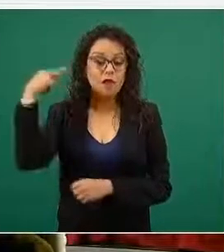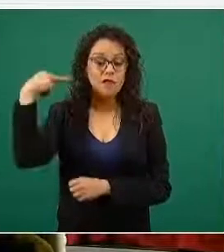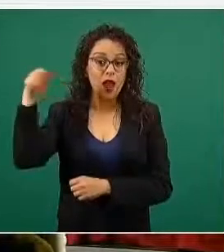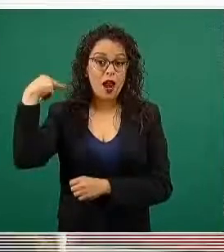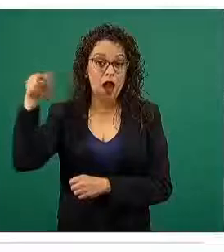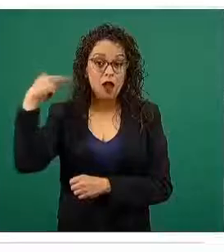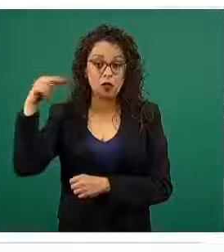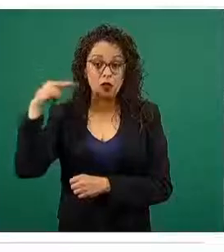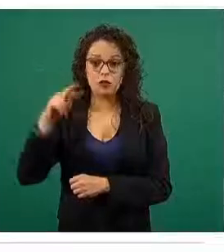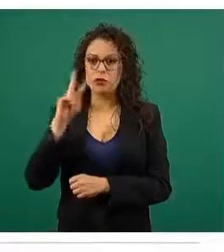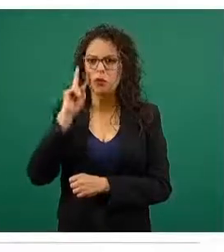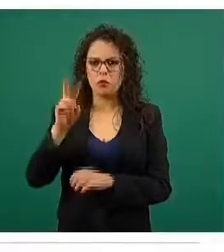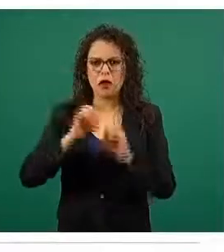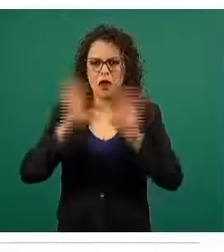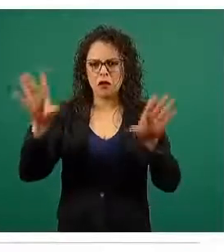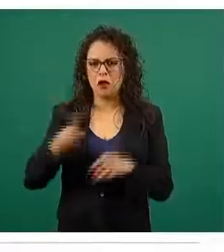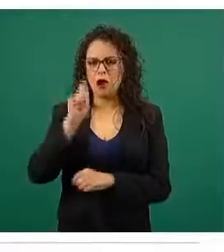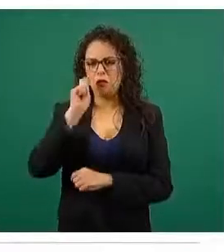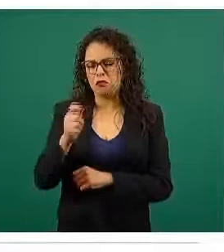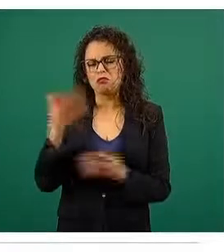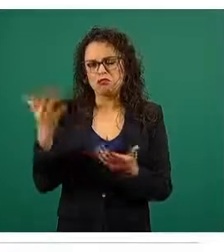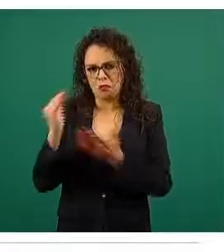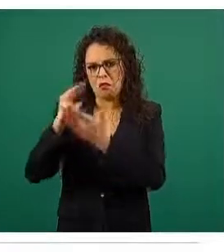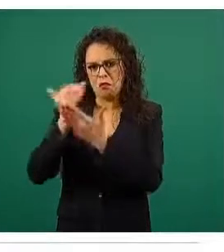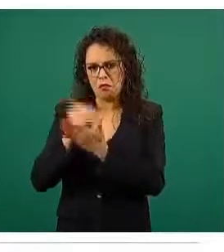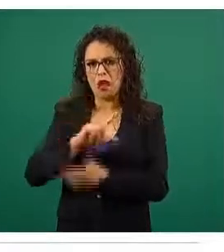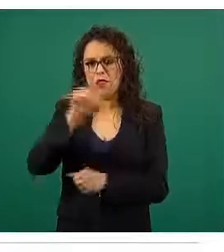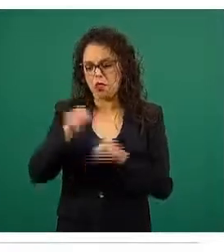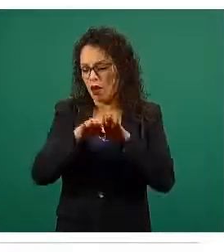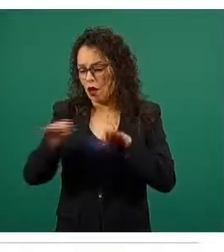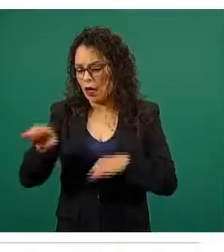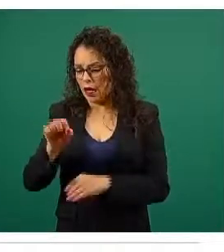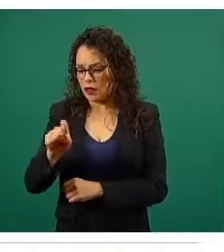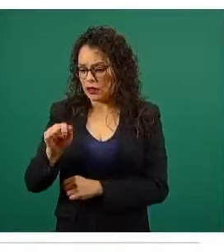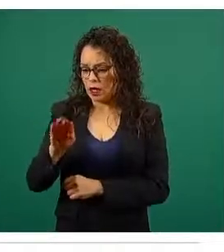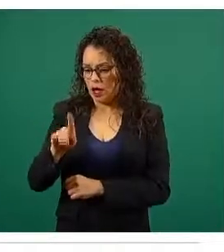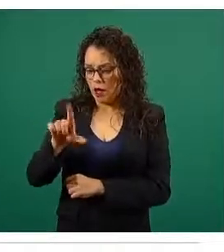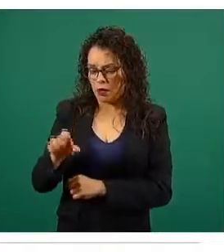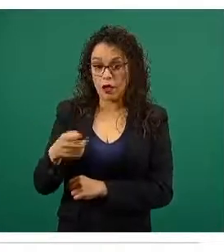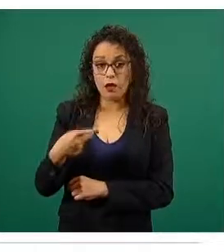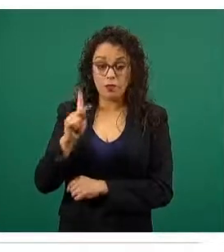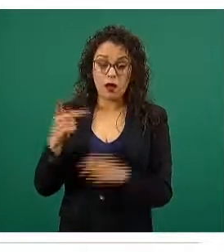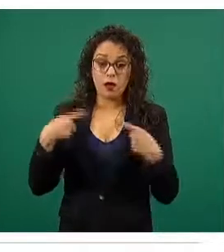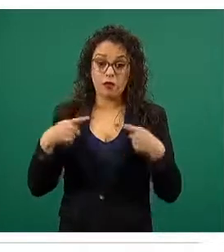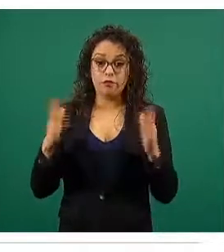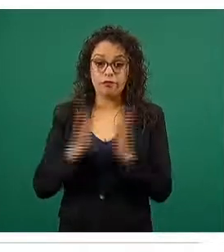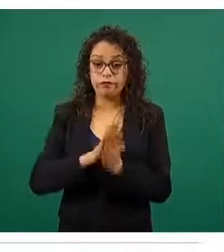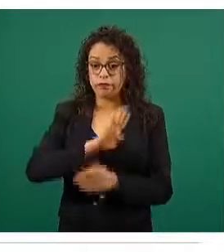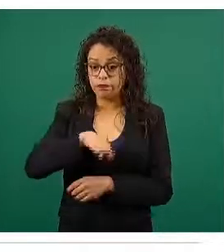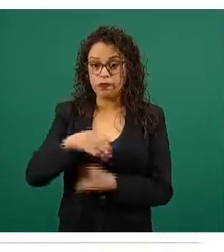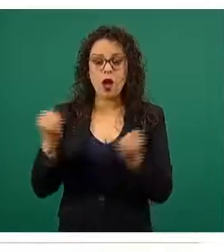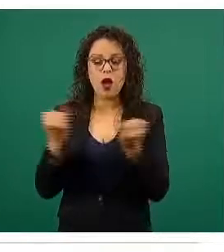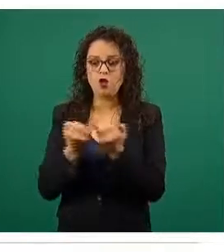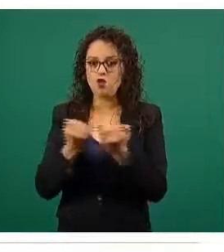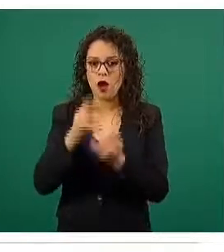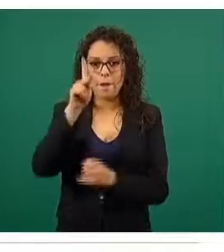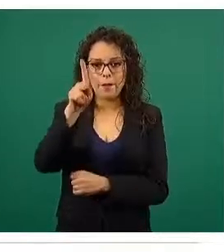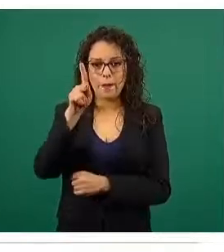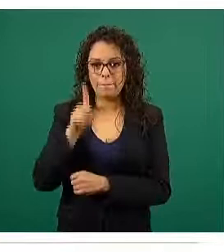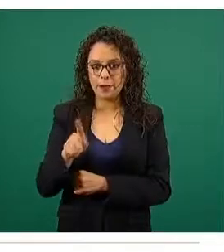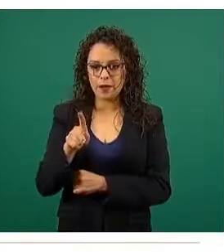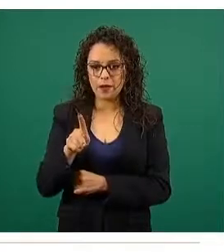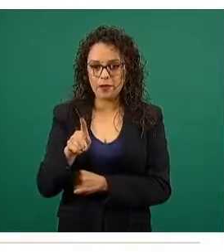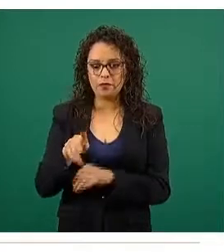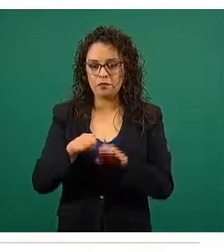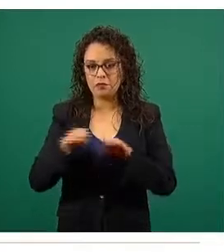general reducción, luego una zona de meseta y las defunciones también están en esa zona de meseta.